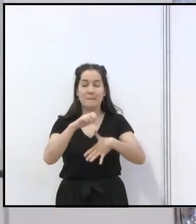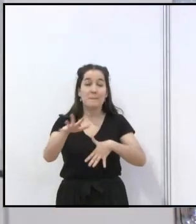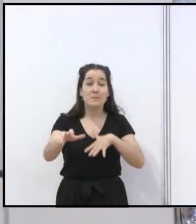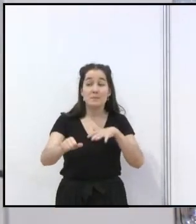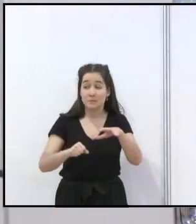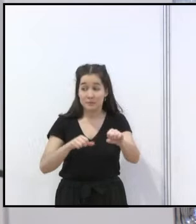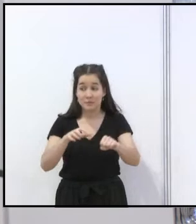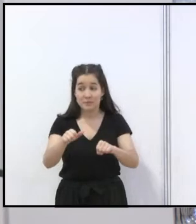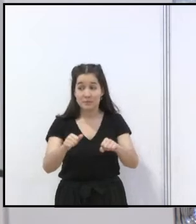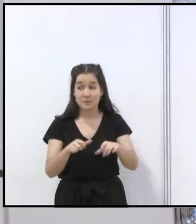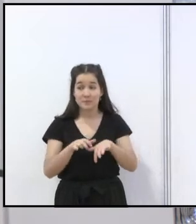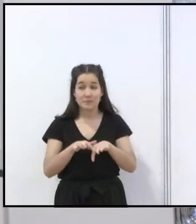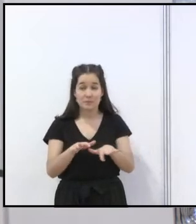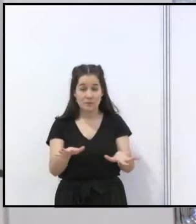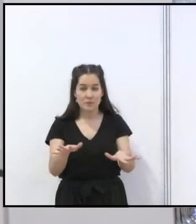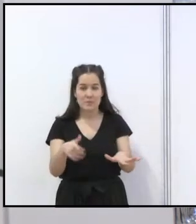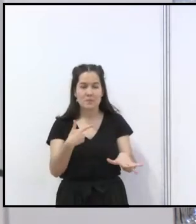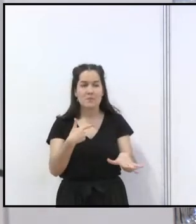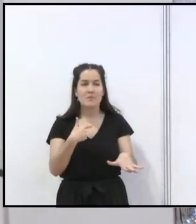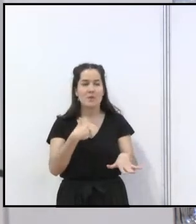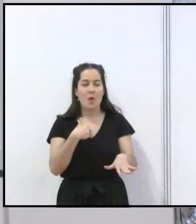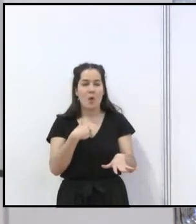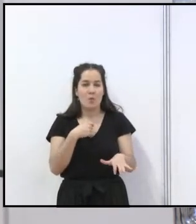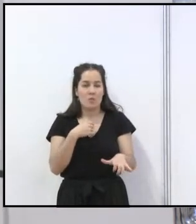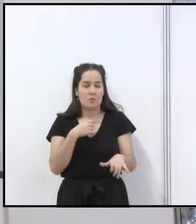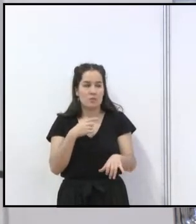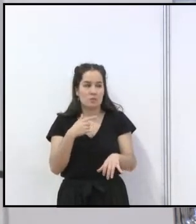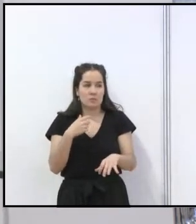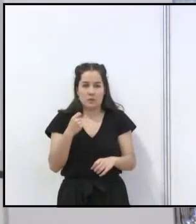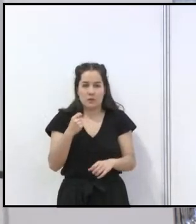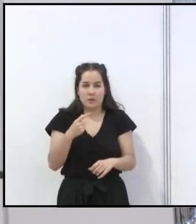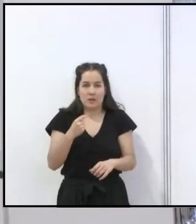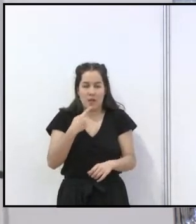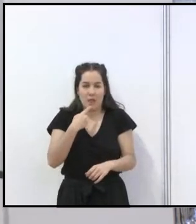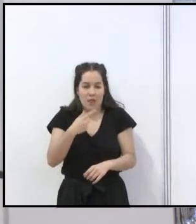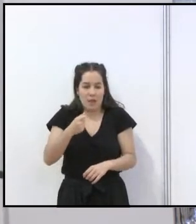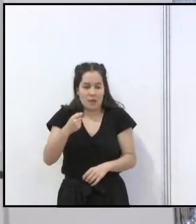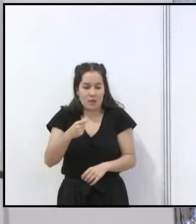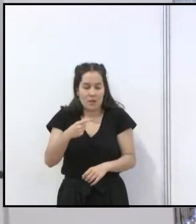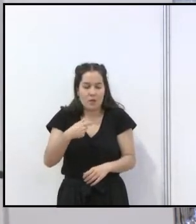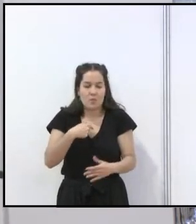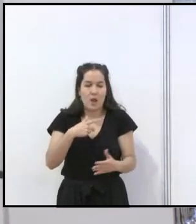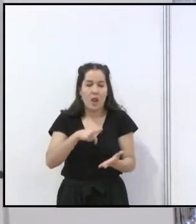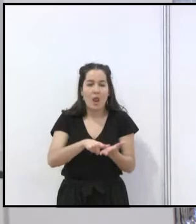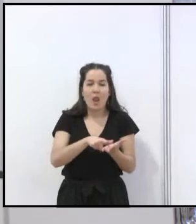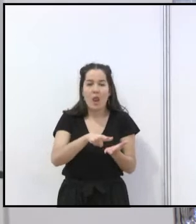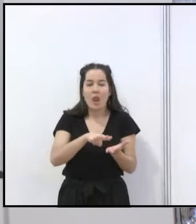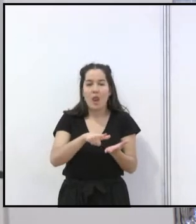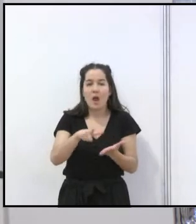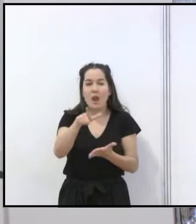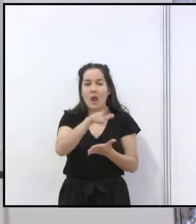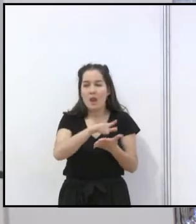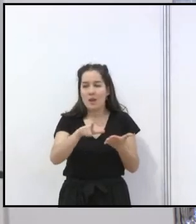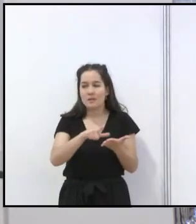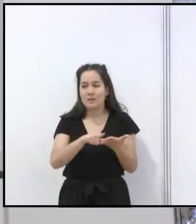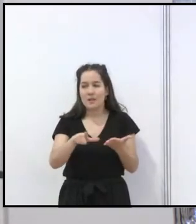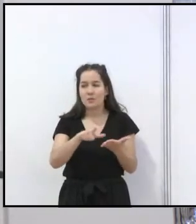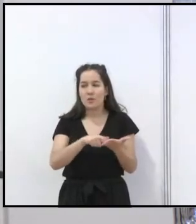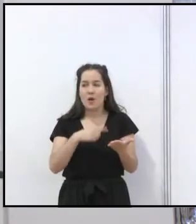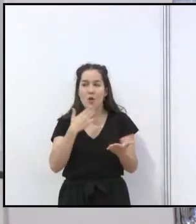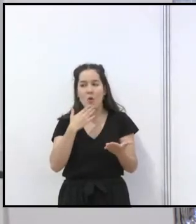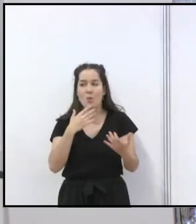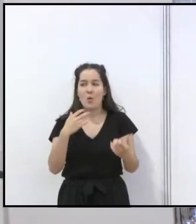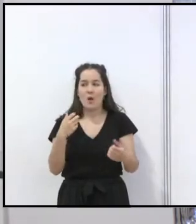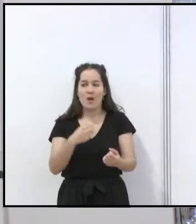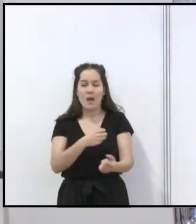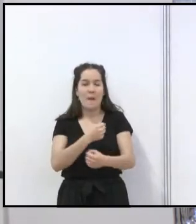yo creo que esto tiene que ver con algo que yo defiendo siempre cuando doy clase, que es la literatura como ejercicio de empatía. La literatura nos da